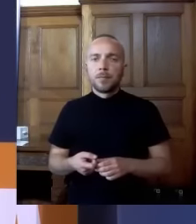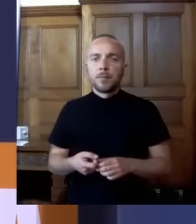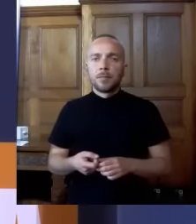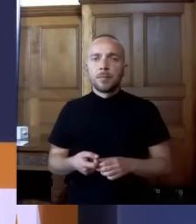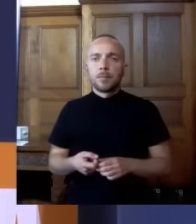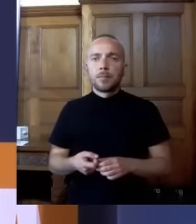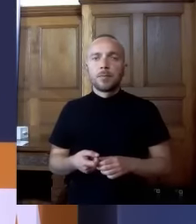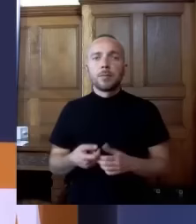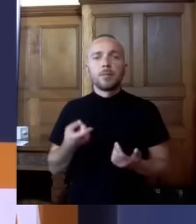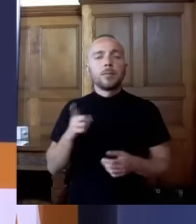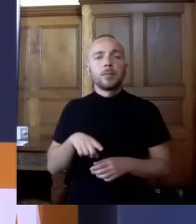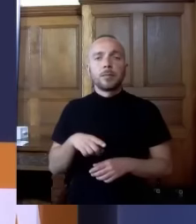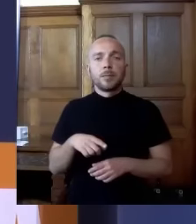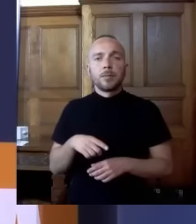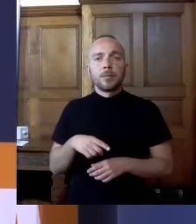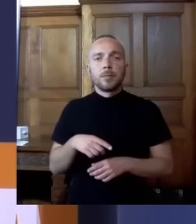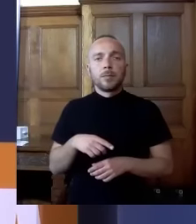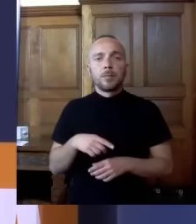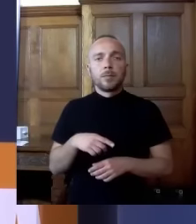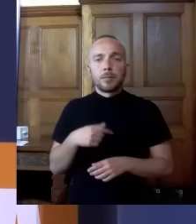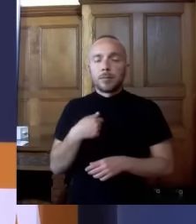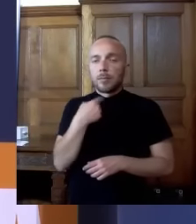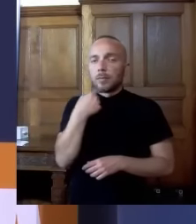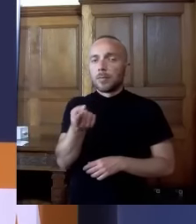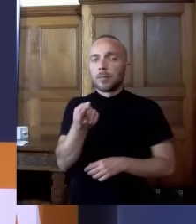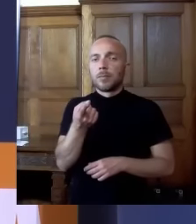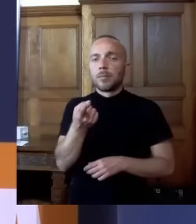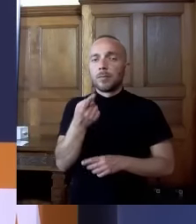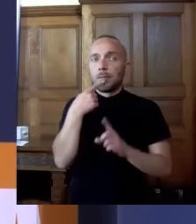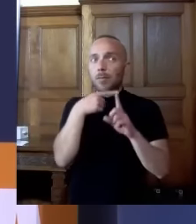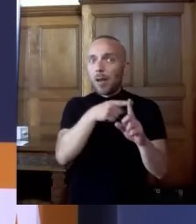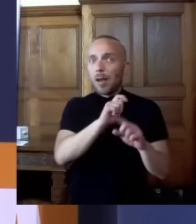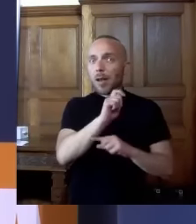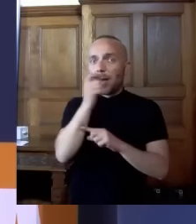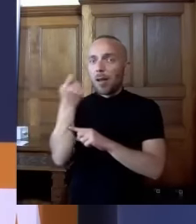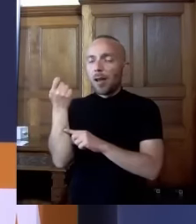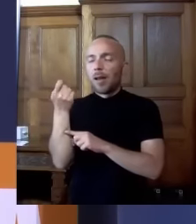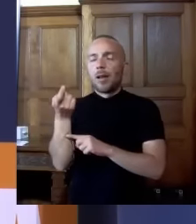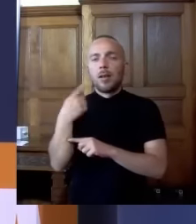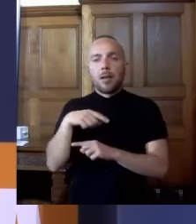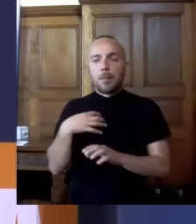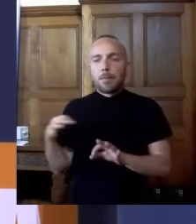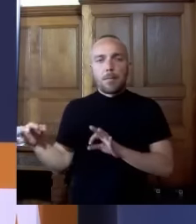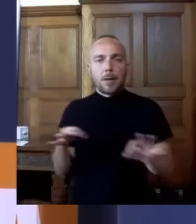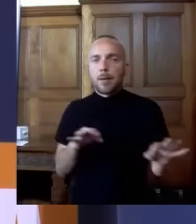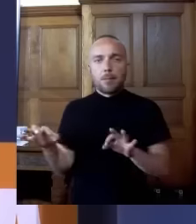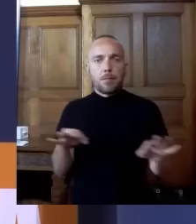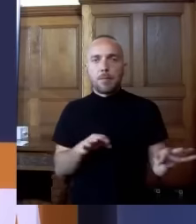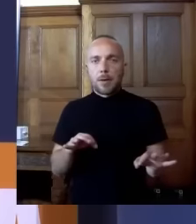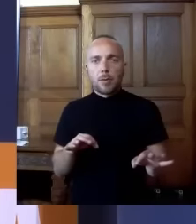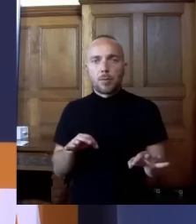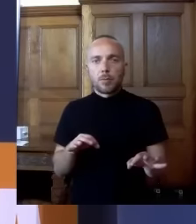esan D E duto hob eso horaro prestar da